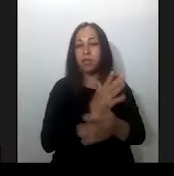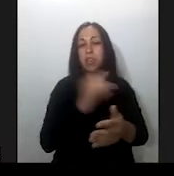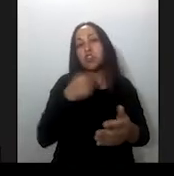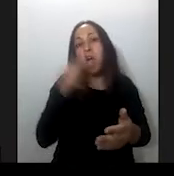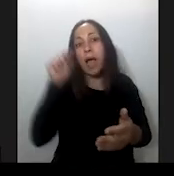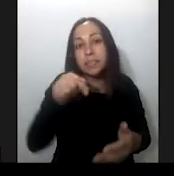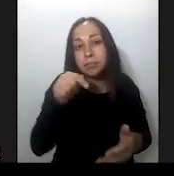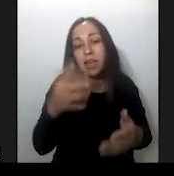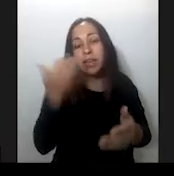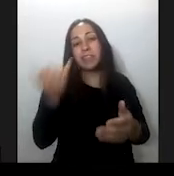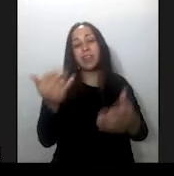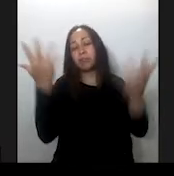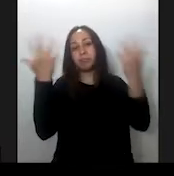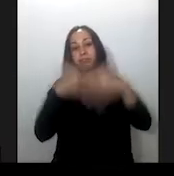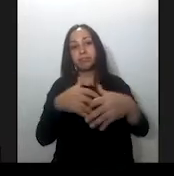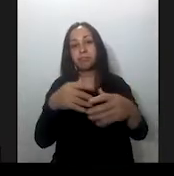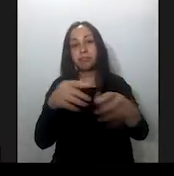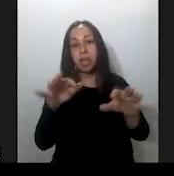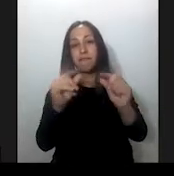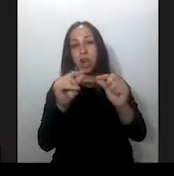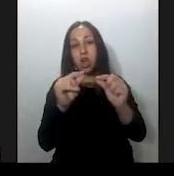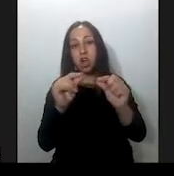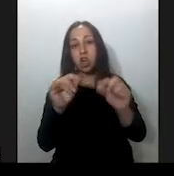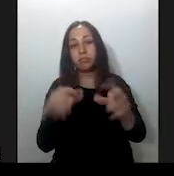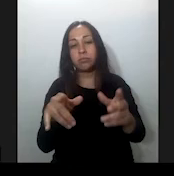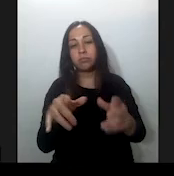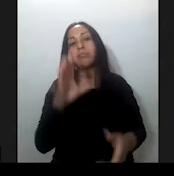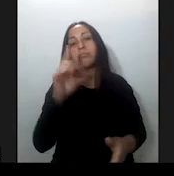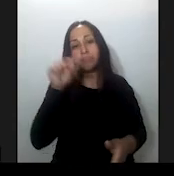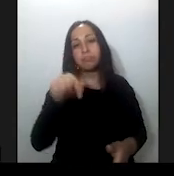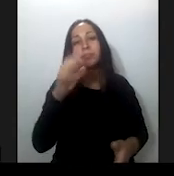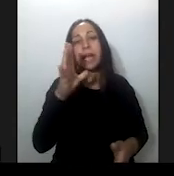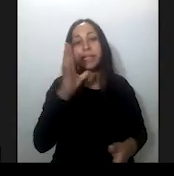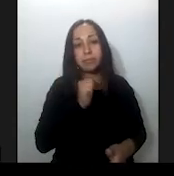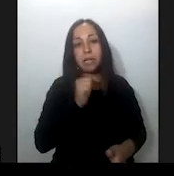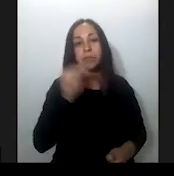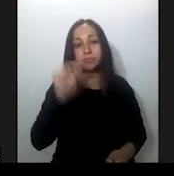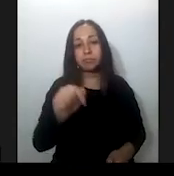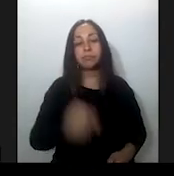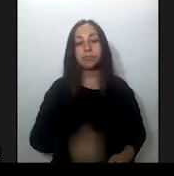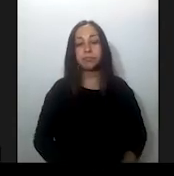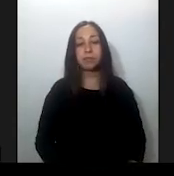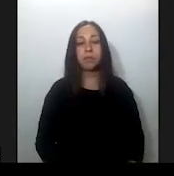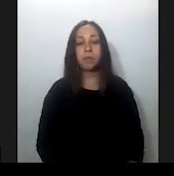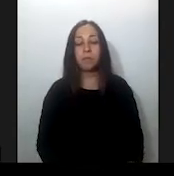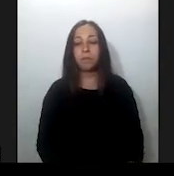de que acepte el valor asociado. Y aceptar.